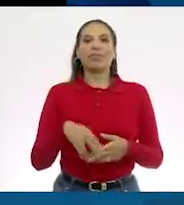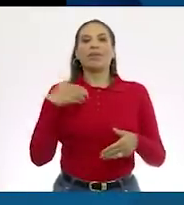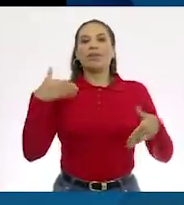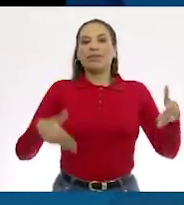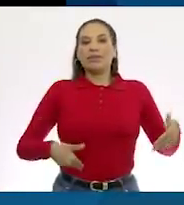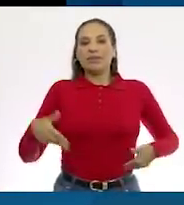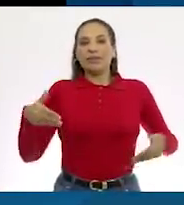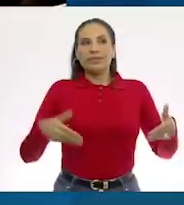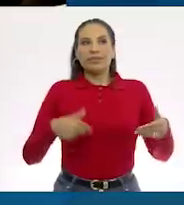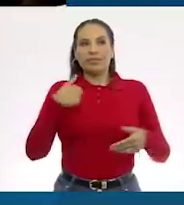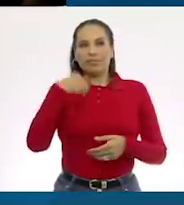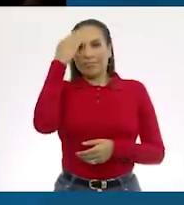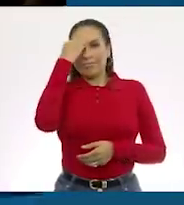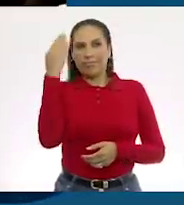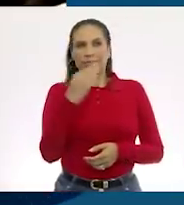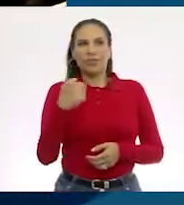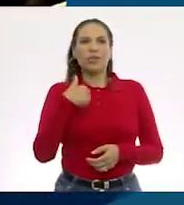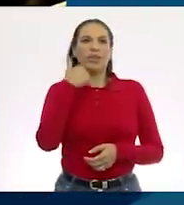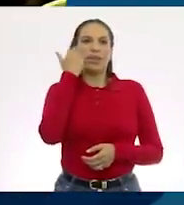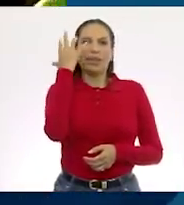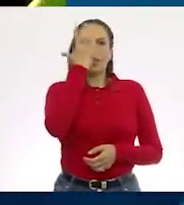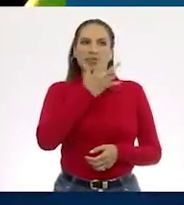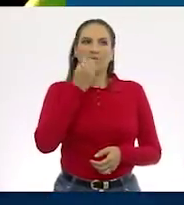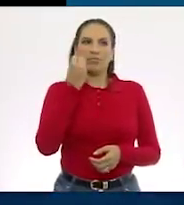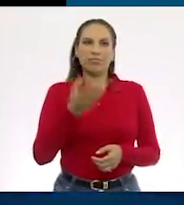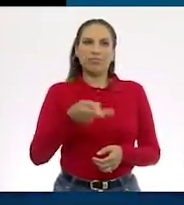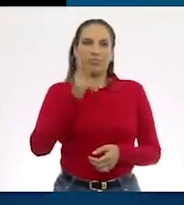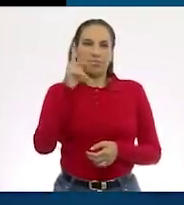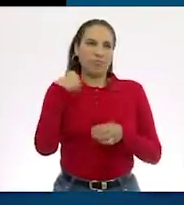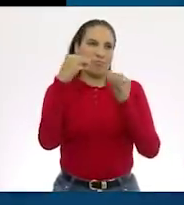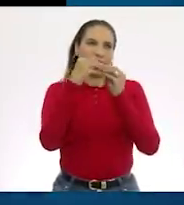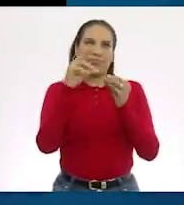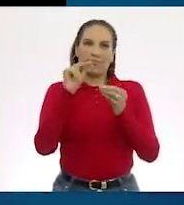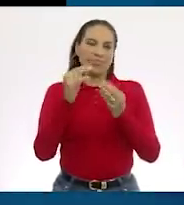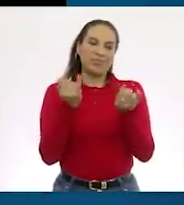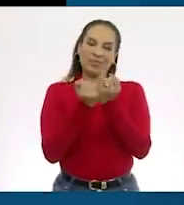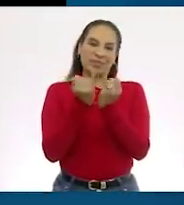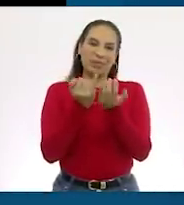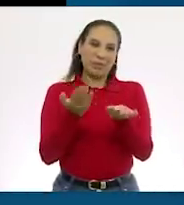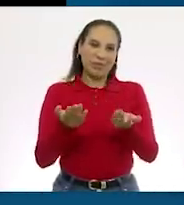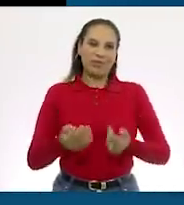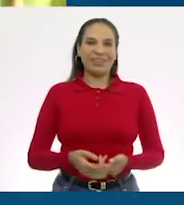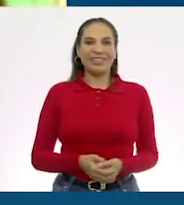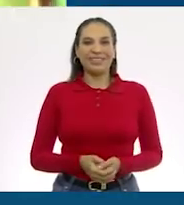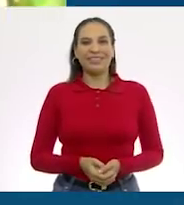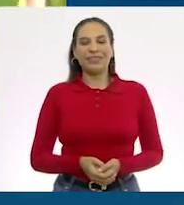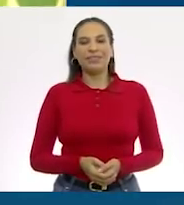voy a ser la bestia. Yo quiero ser Bella, pero no te voy a besar. Igualmente.